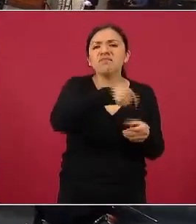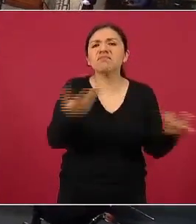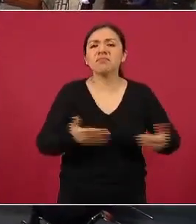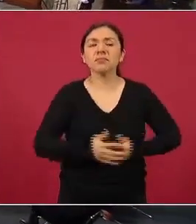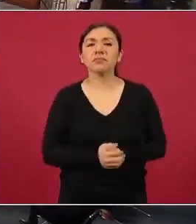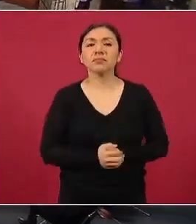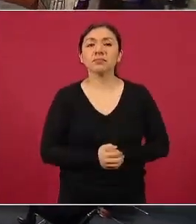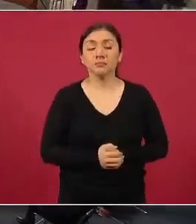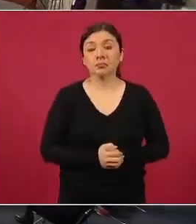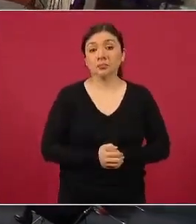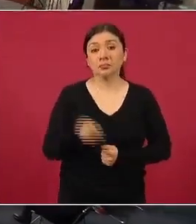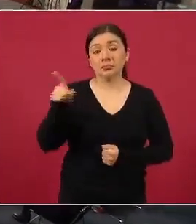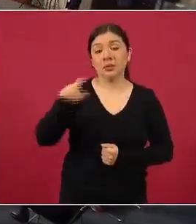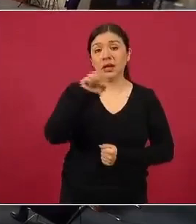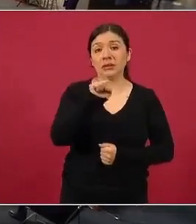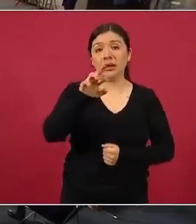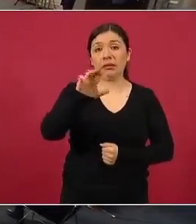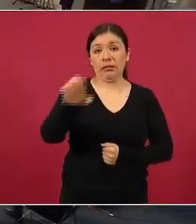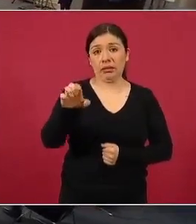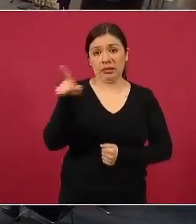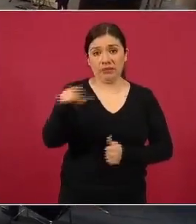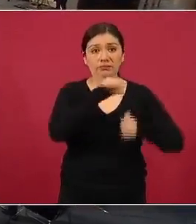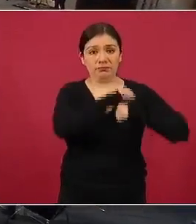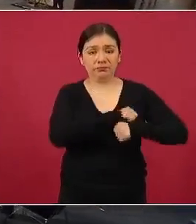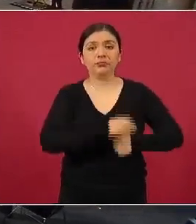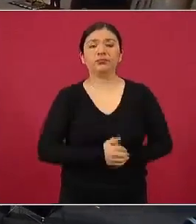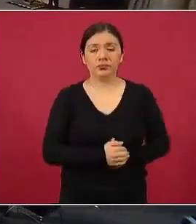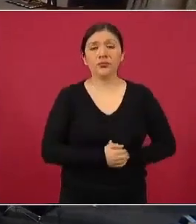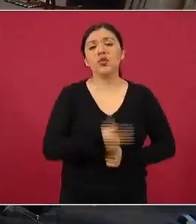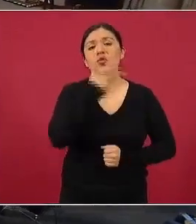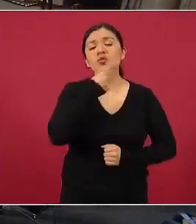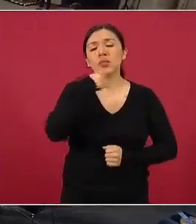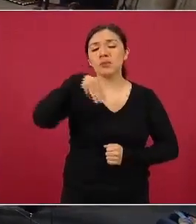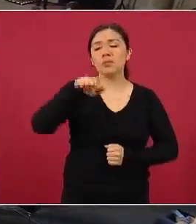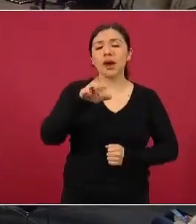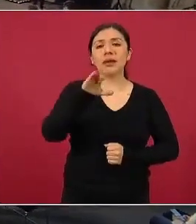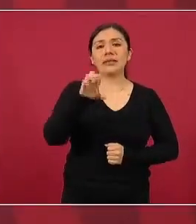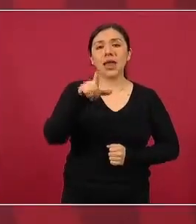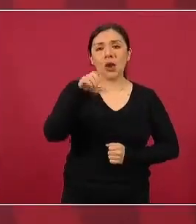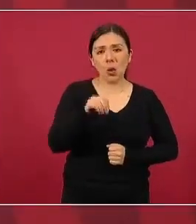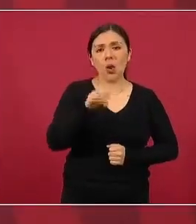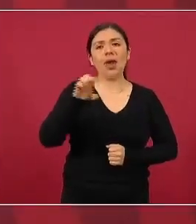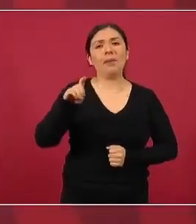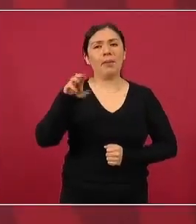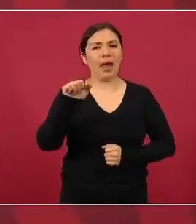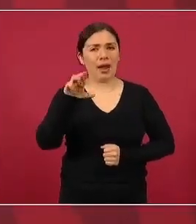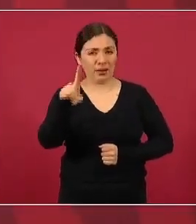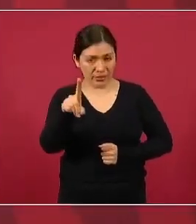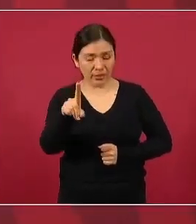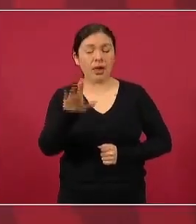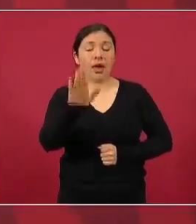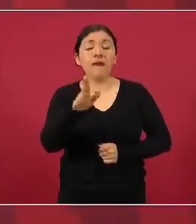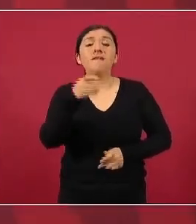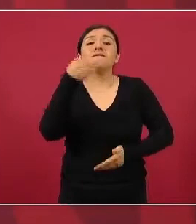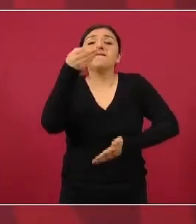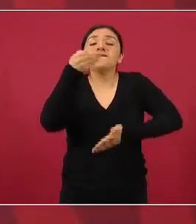La Secretaría de Relaciones Exteriores. Nada más. Marcelo Ebrard, sí. Y se quedó en